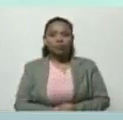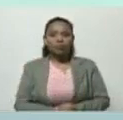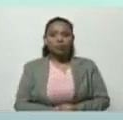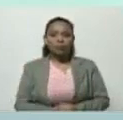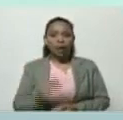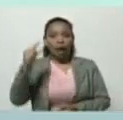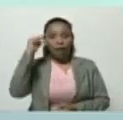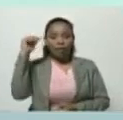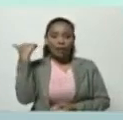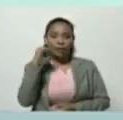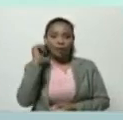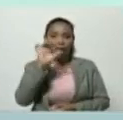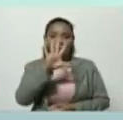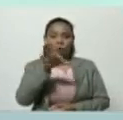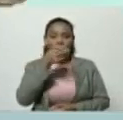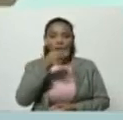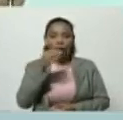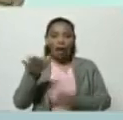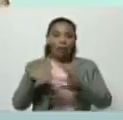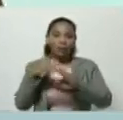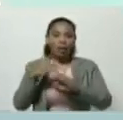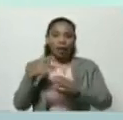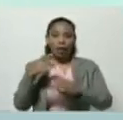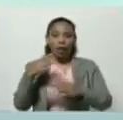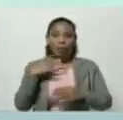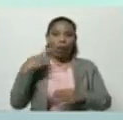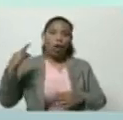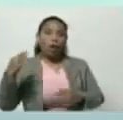día sábado a las 5 de la tarde me escribieron, me eligieron.